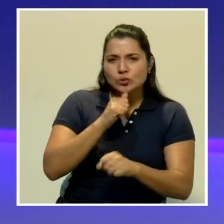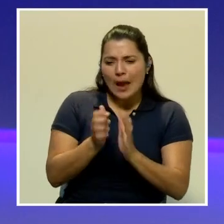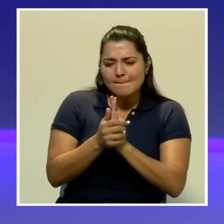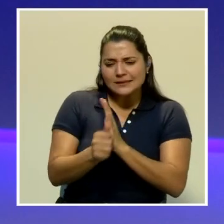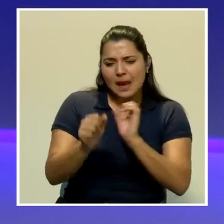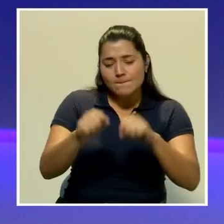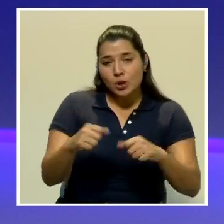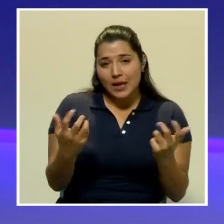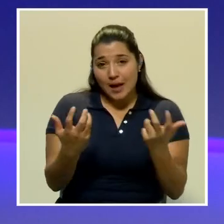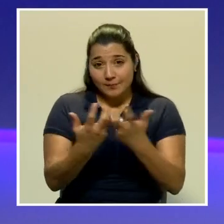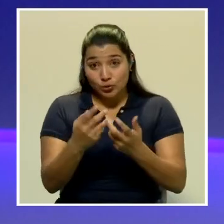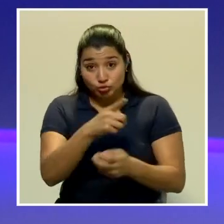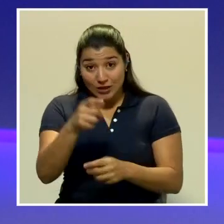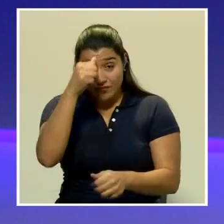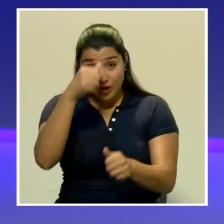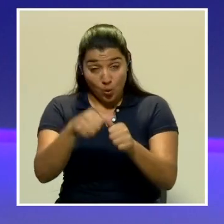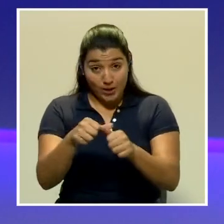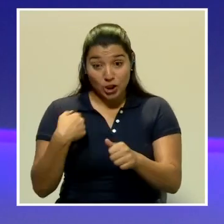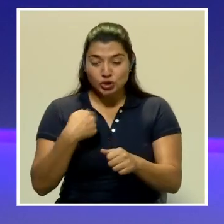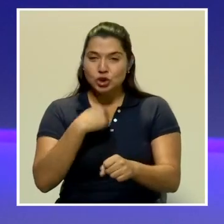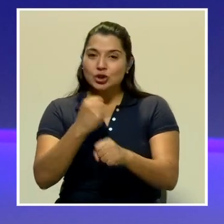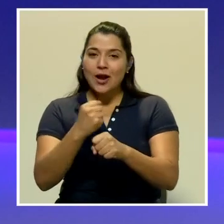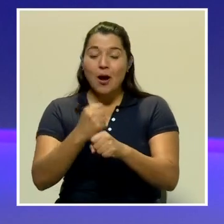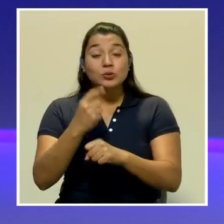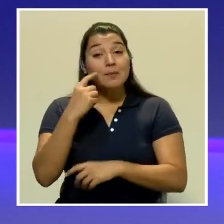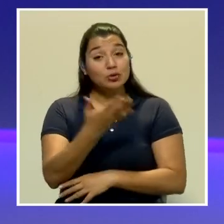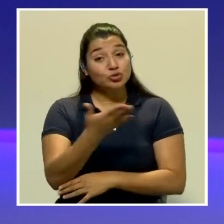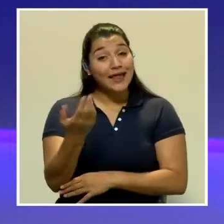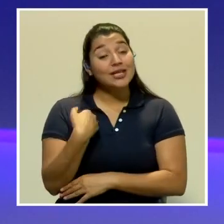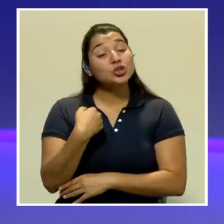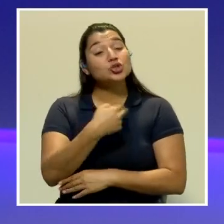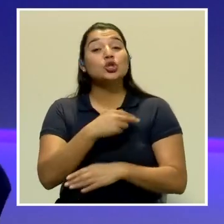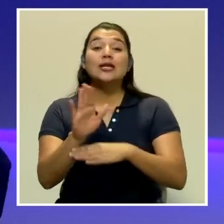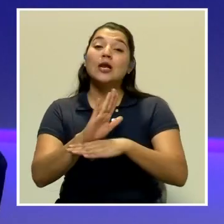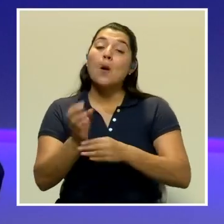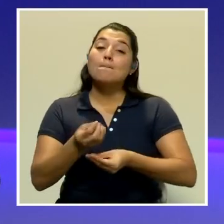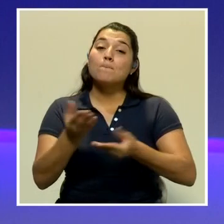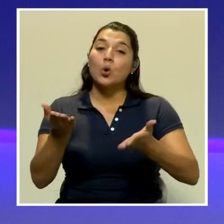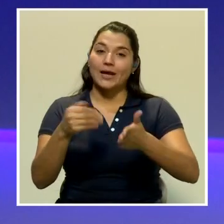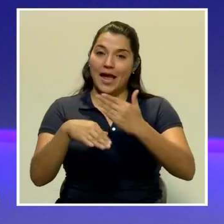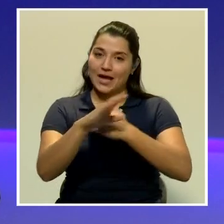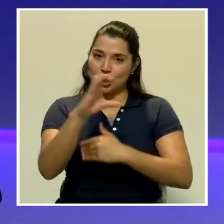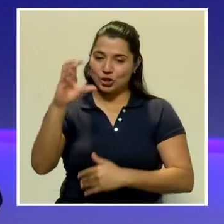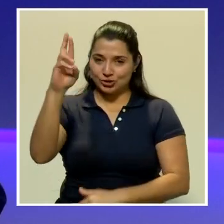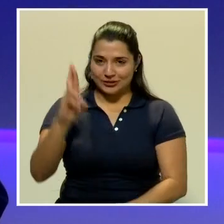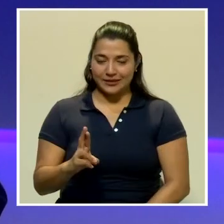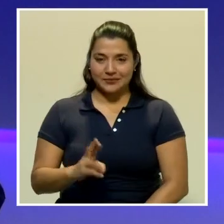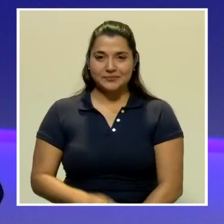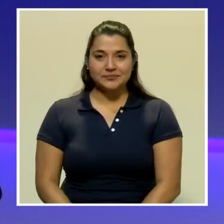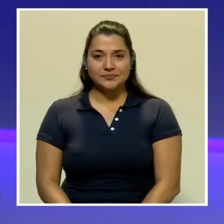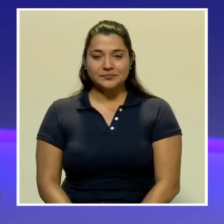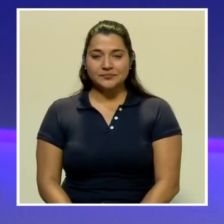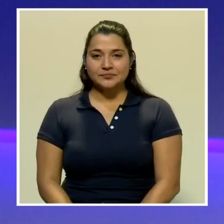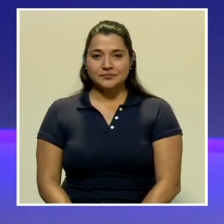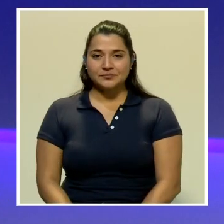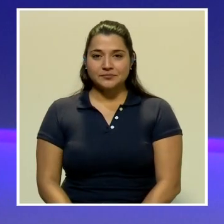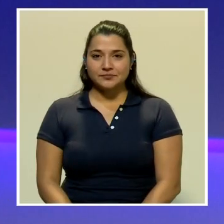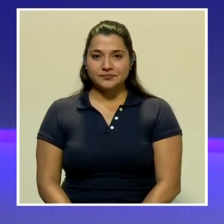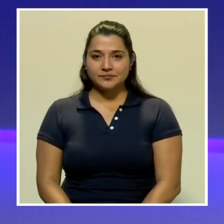adaptarnos. Recuerden, trabajamos para ustedes. Somos la televisión pública de Costa Rica.